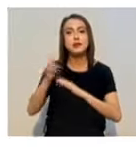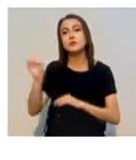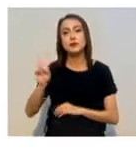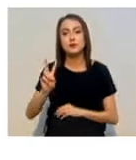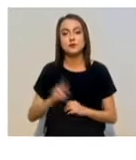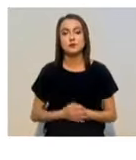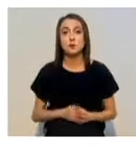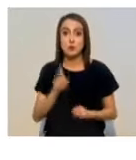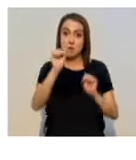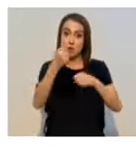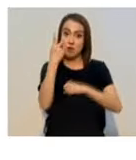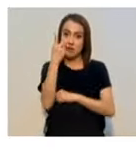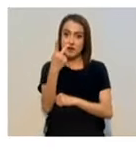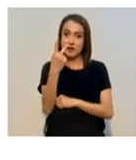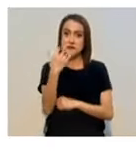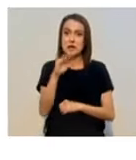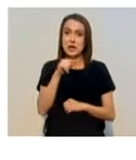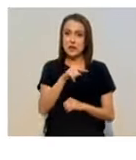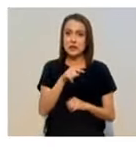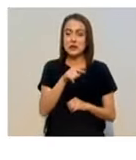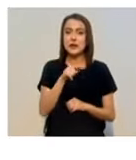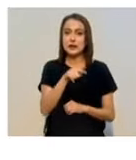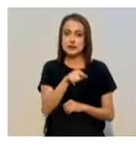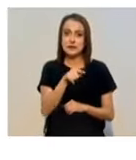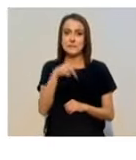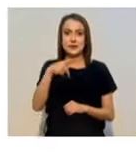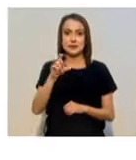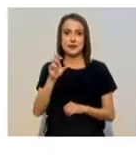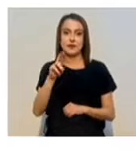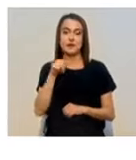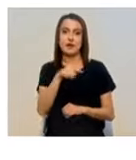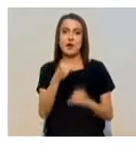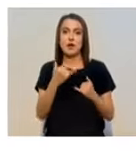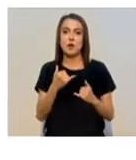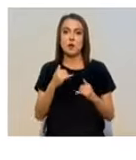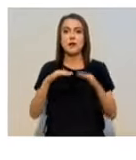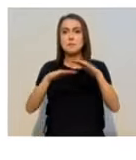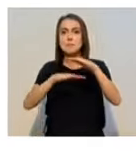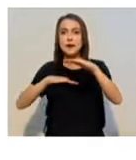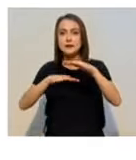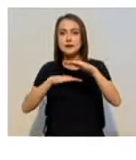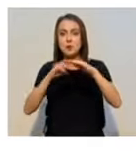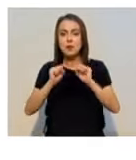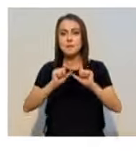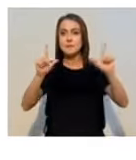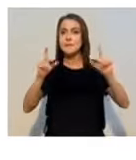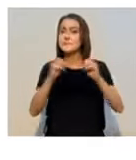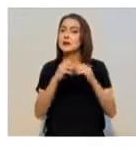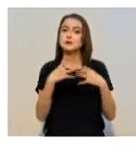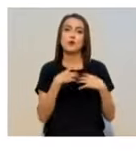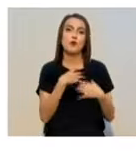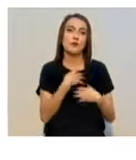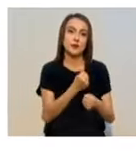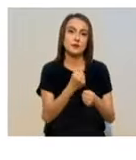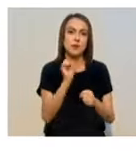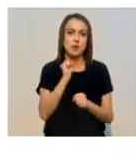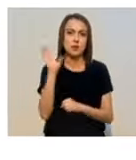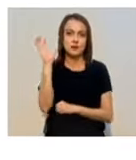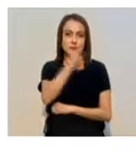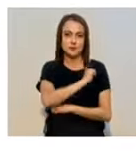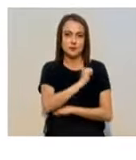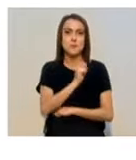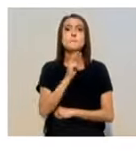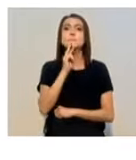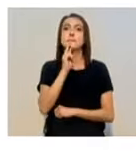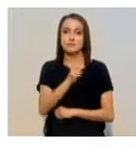al virus. Ustedes ven ahí la confiabilidad de estas pruebas. Las PCR, que son las que están en la base, son las más confiables, las que detectan